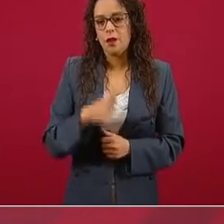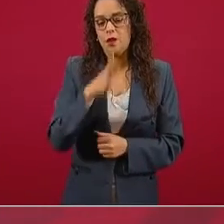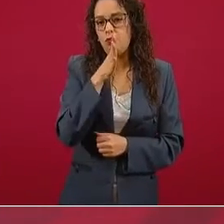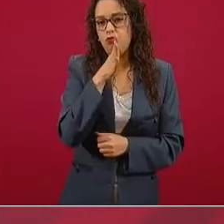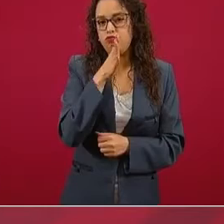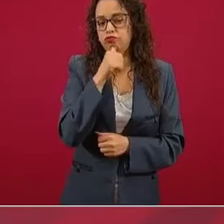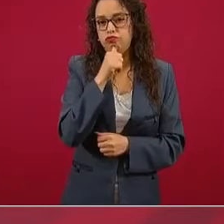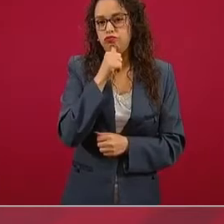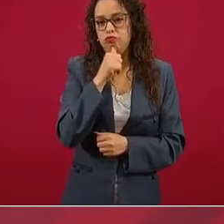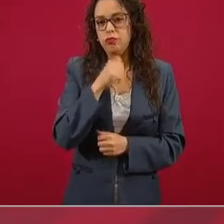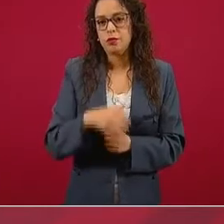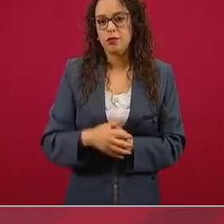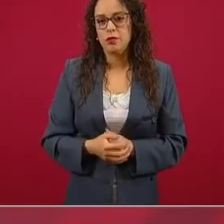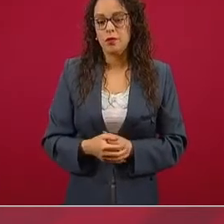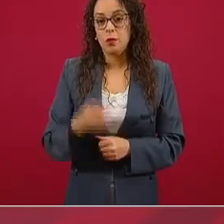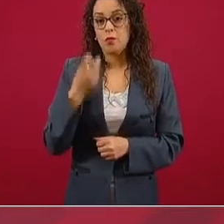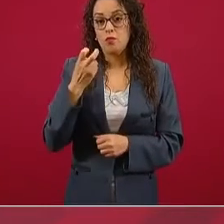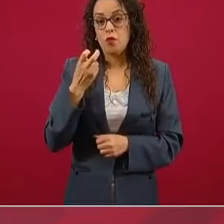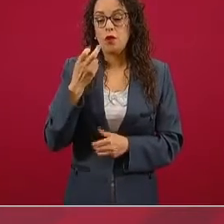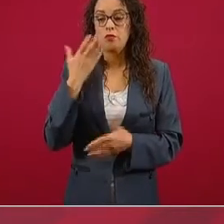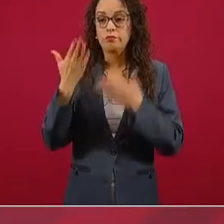se graduaban